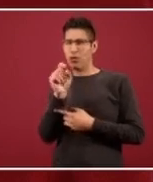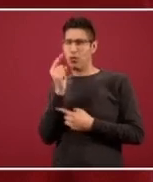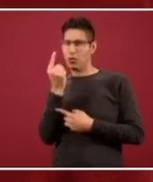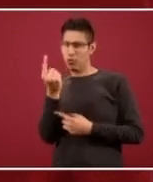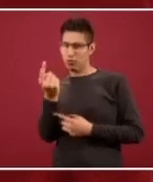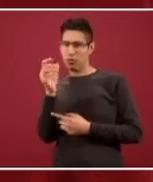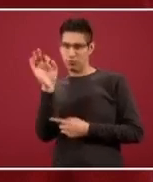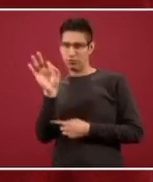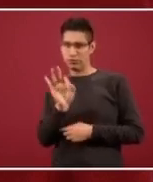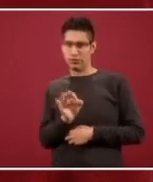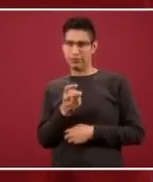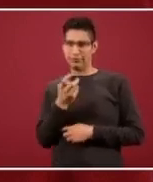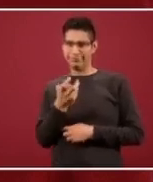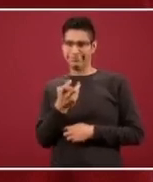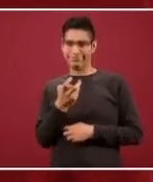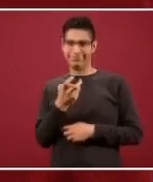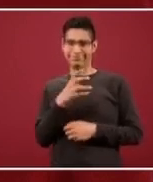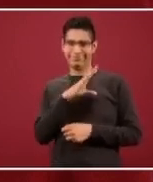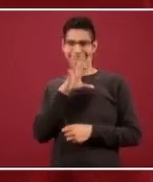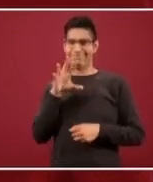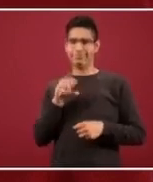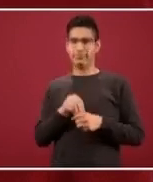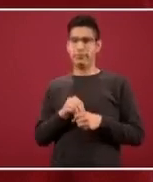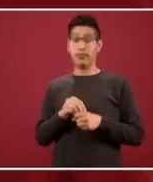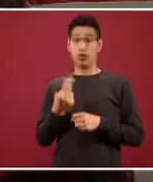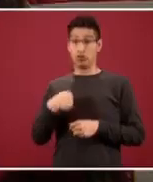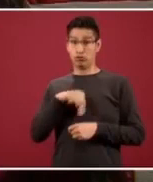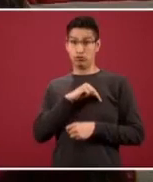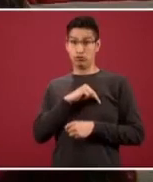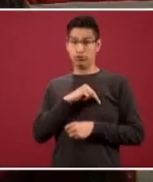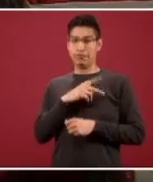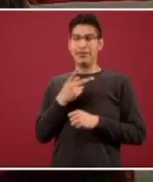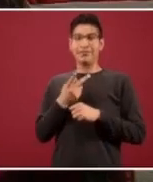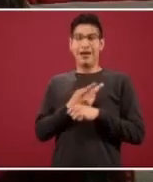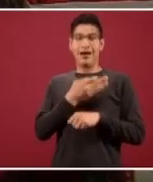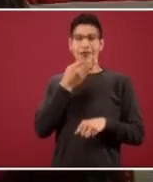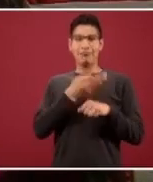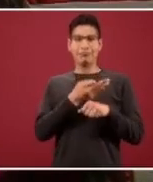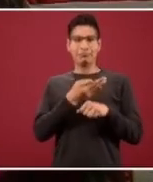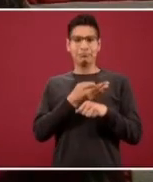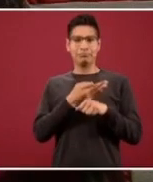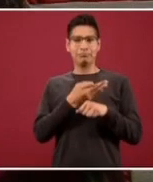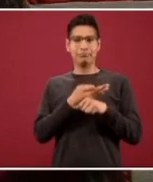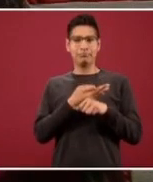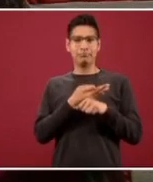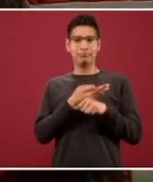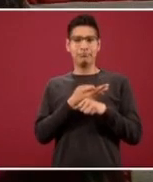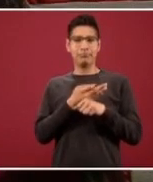0.01%. Del total de la población. Exacto. Nosotros estamos asumiendo ahorita el